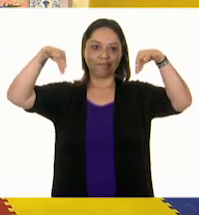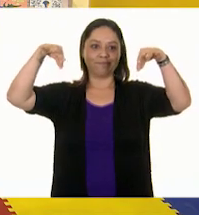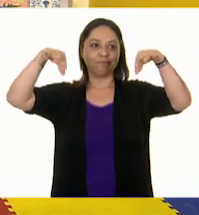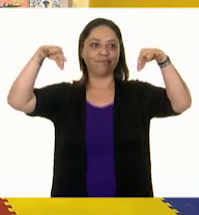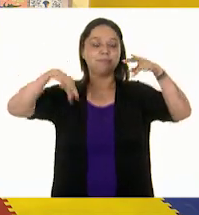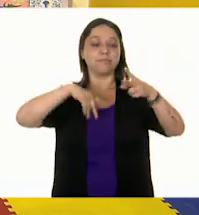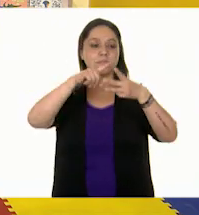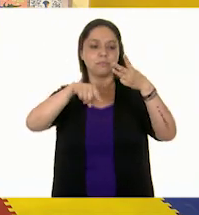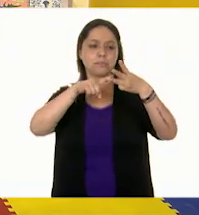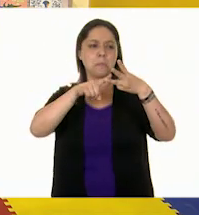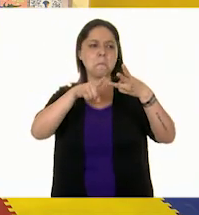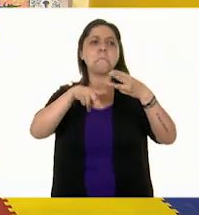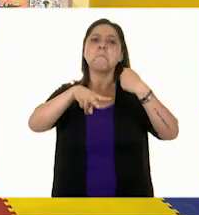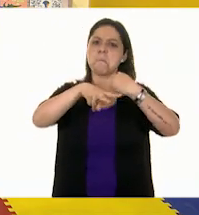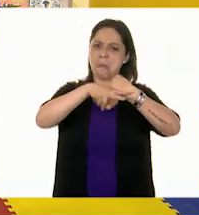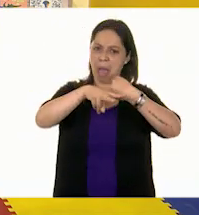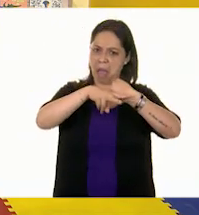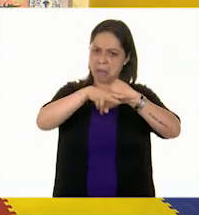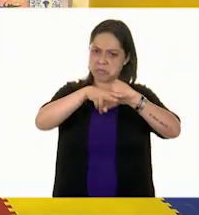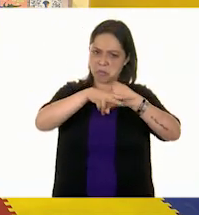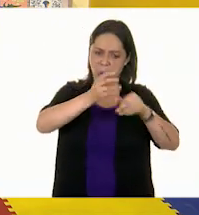Unos vasos.